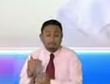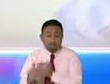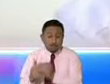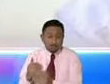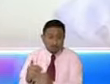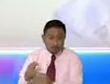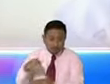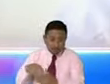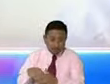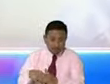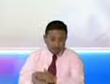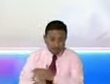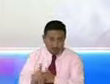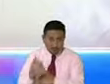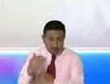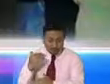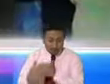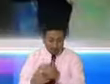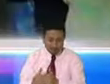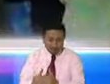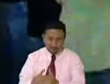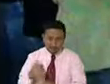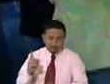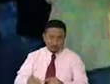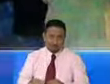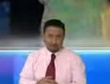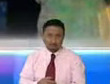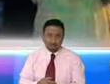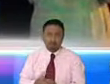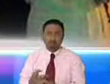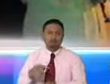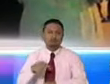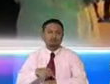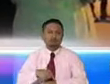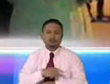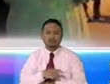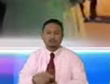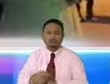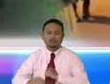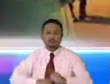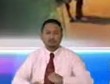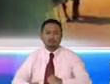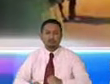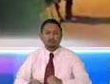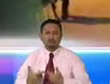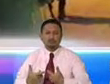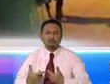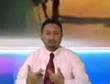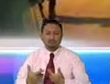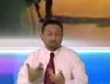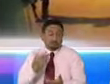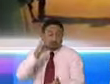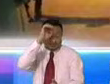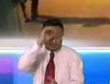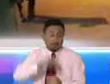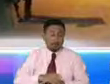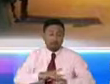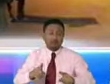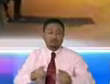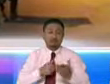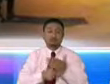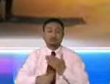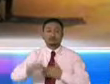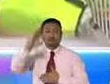admisión o la primera etapa del proceso de admisión. Se desconoce el tiempo en el que venía operando esta red de corrupción, pero el Ministerio del